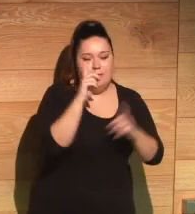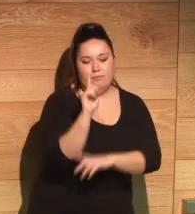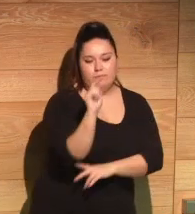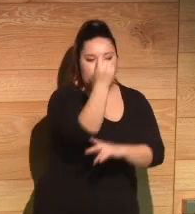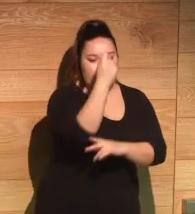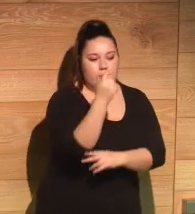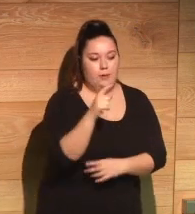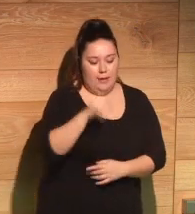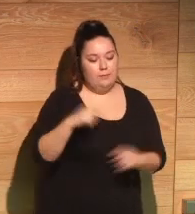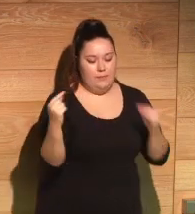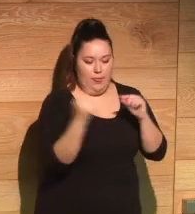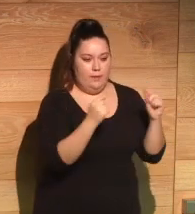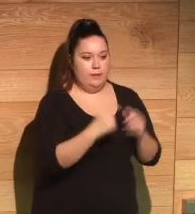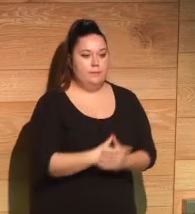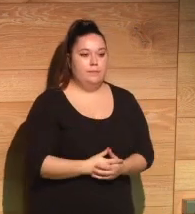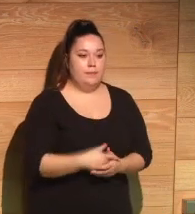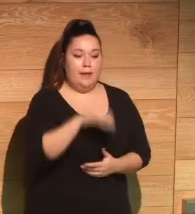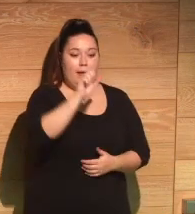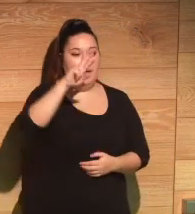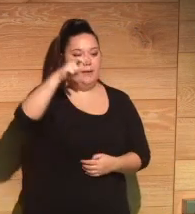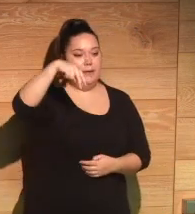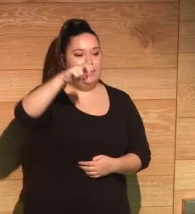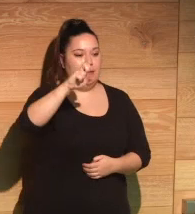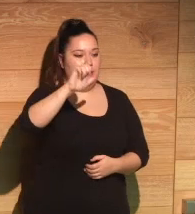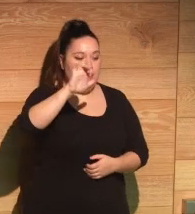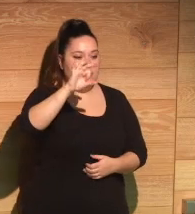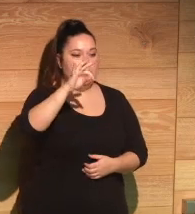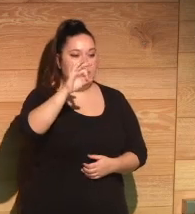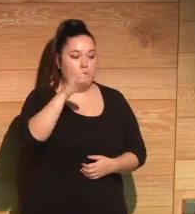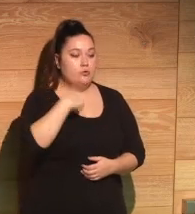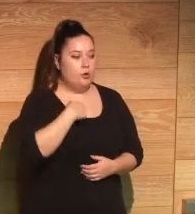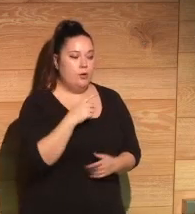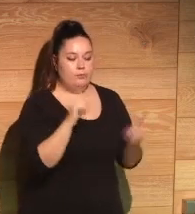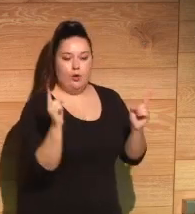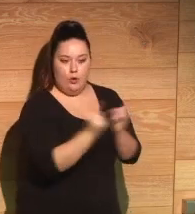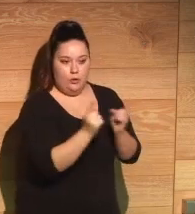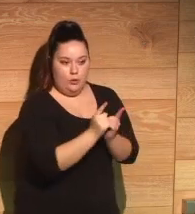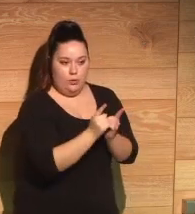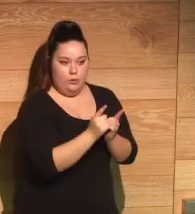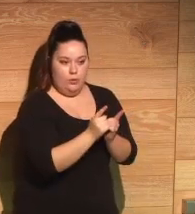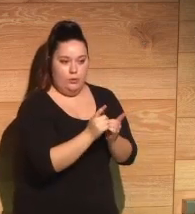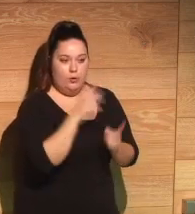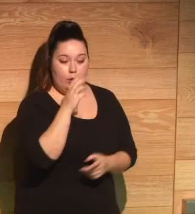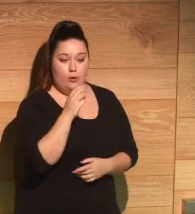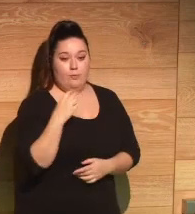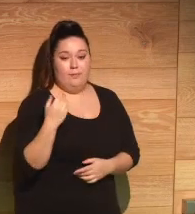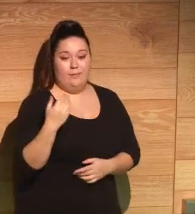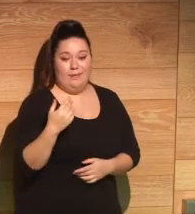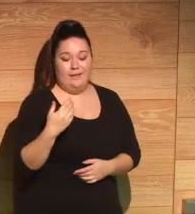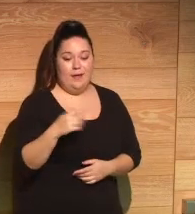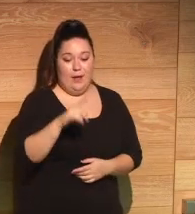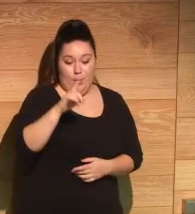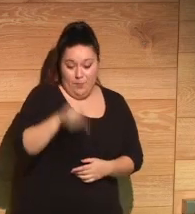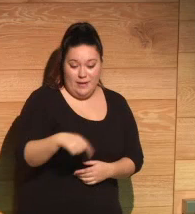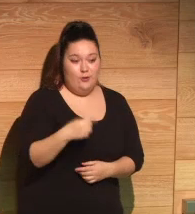en este coloquio. Ernesto. Yo seré muy breve porque he hablado ya 3 veces en el último mes de este